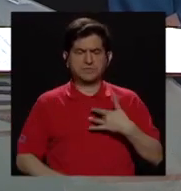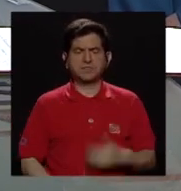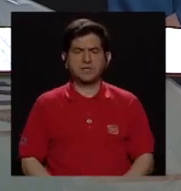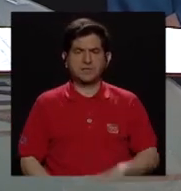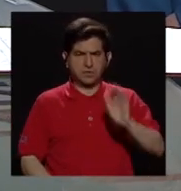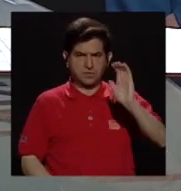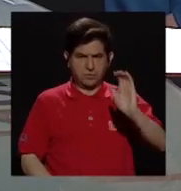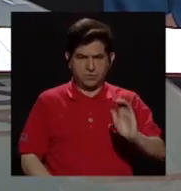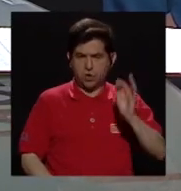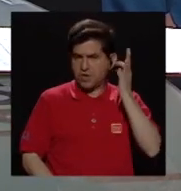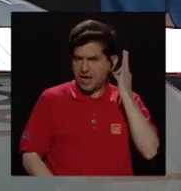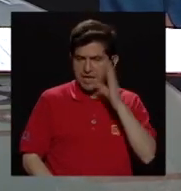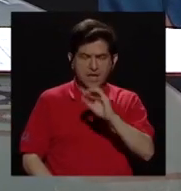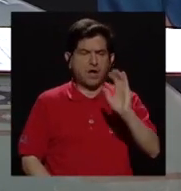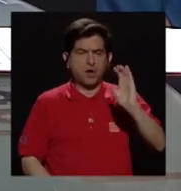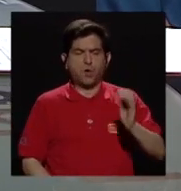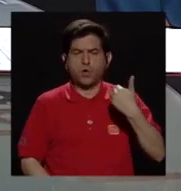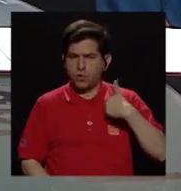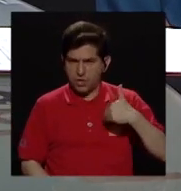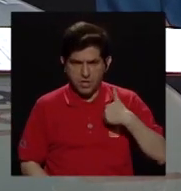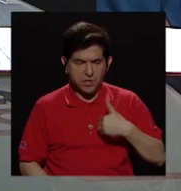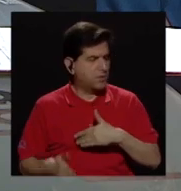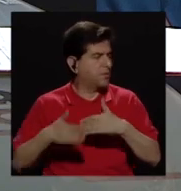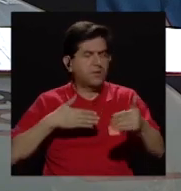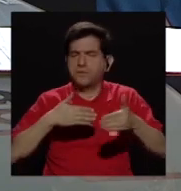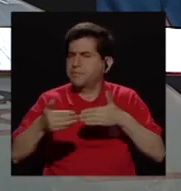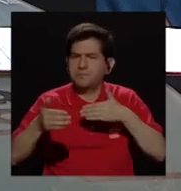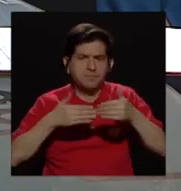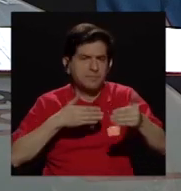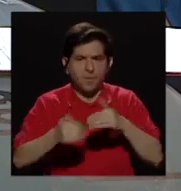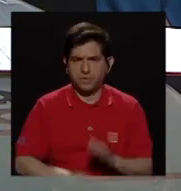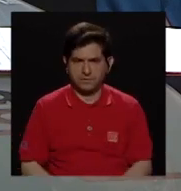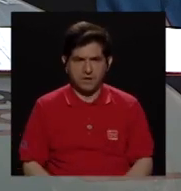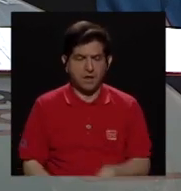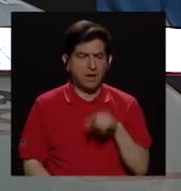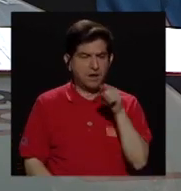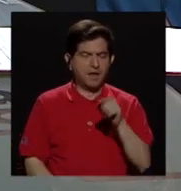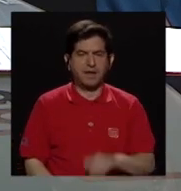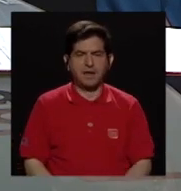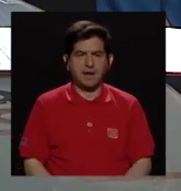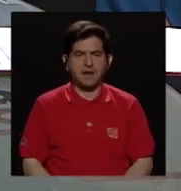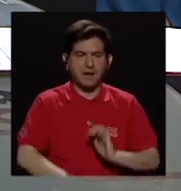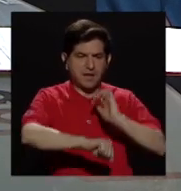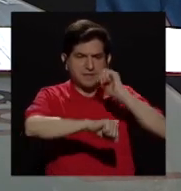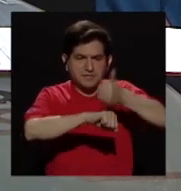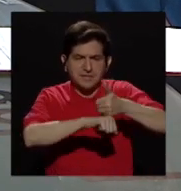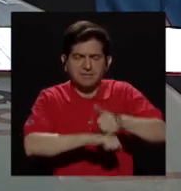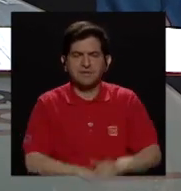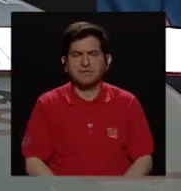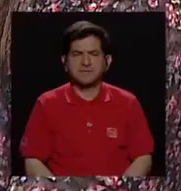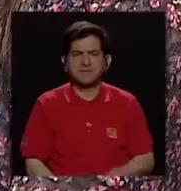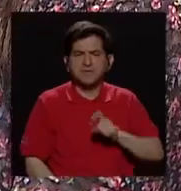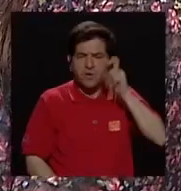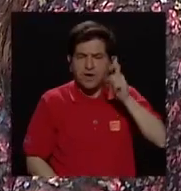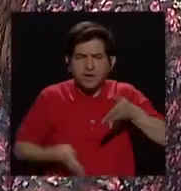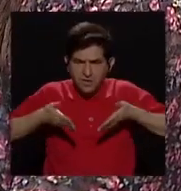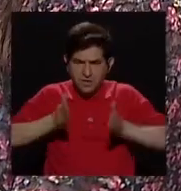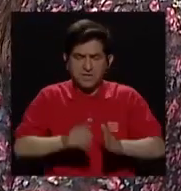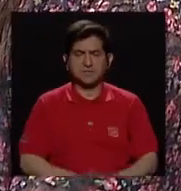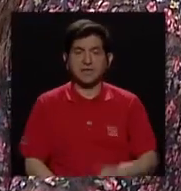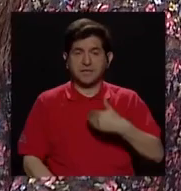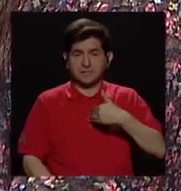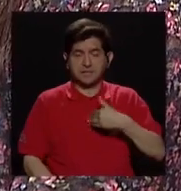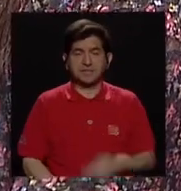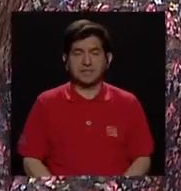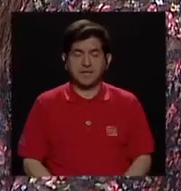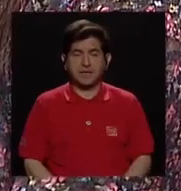siento niño, independientemente de cuál fue su sexo de asignación al nacer. Es decir, si nació con un pene o nació